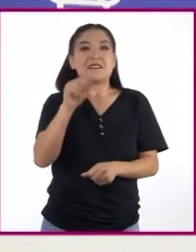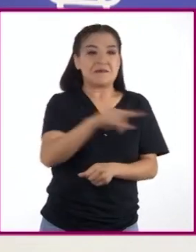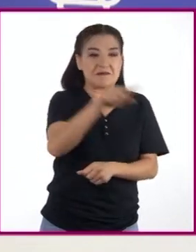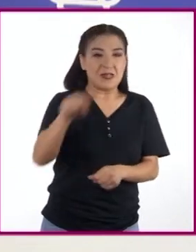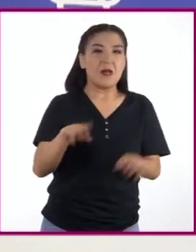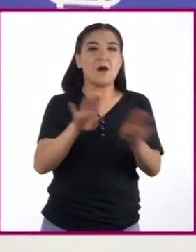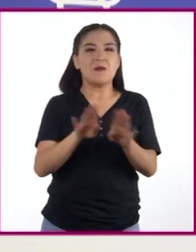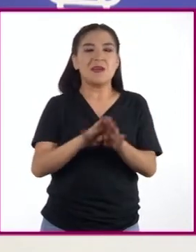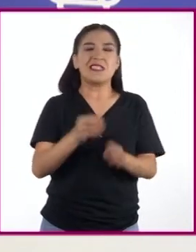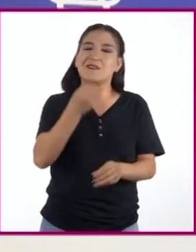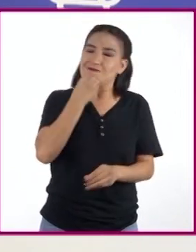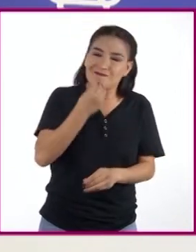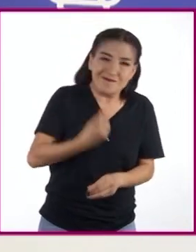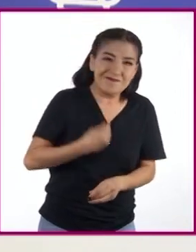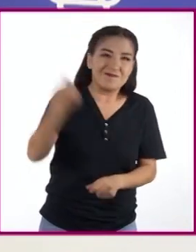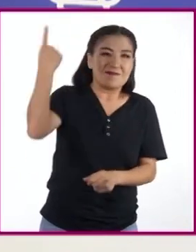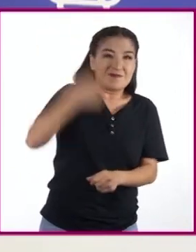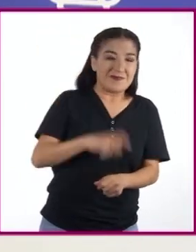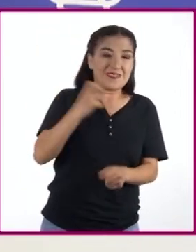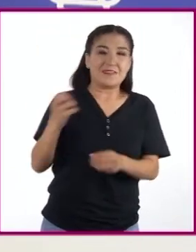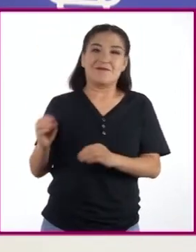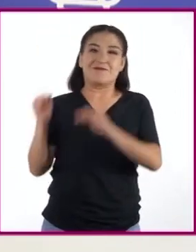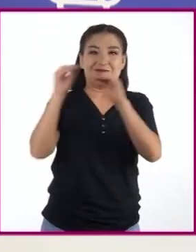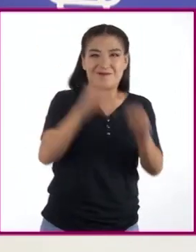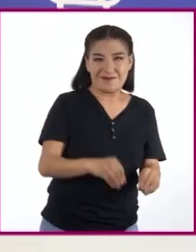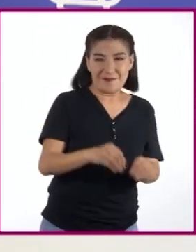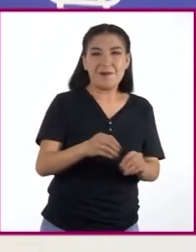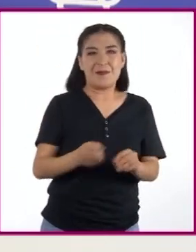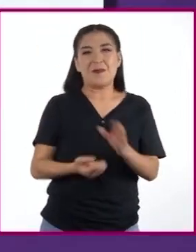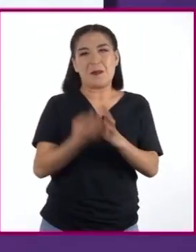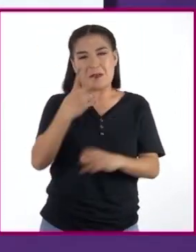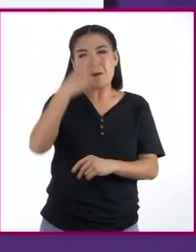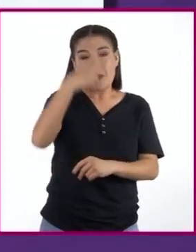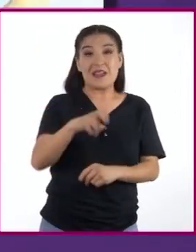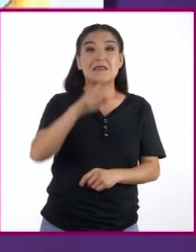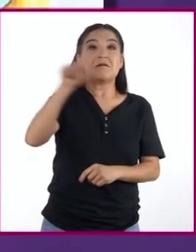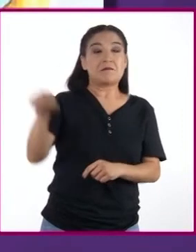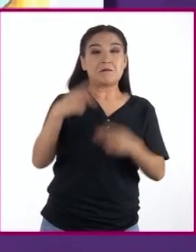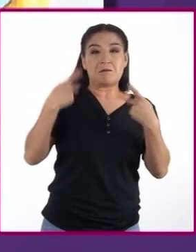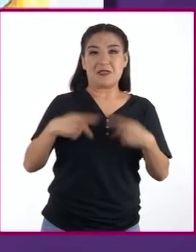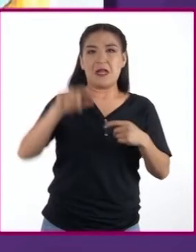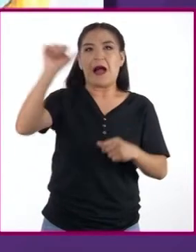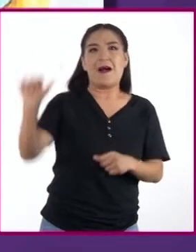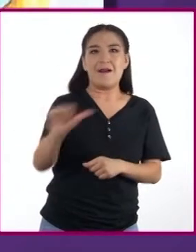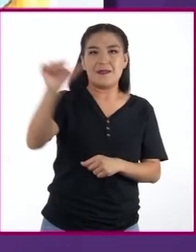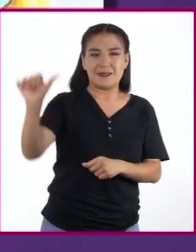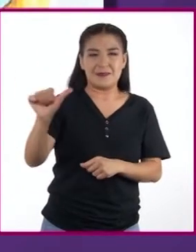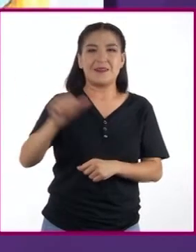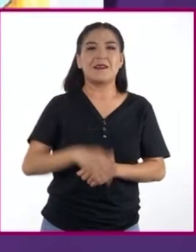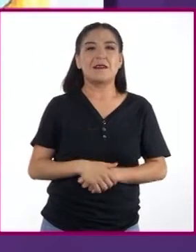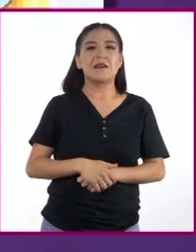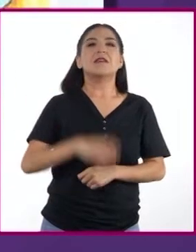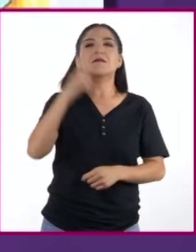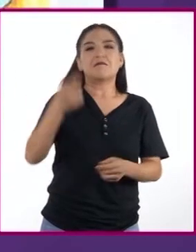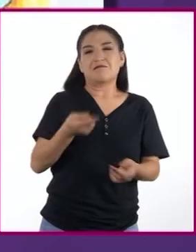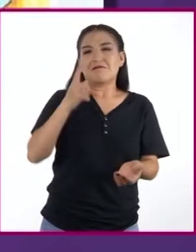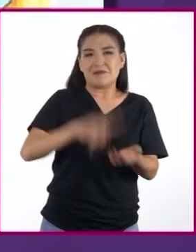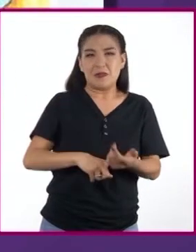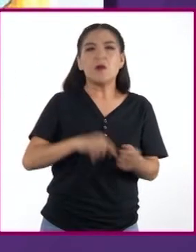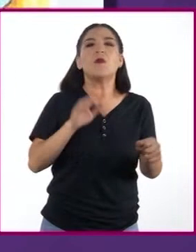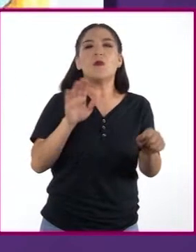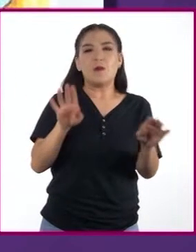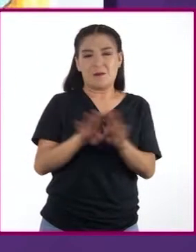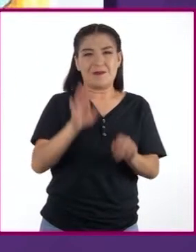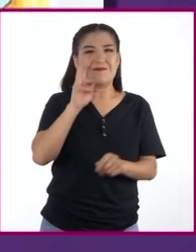de manera forzada a Nueva España fueron los asiáticos. Desde fechas tempranas, como se ha